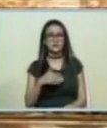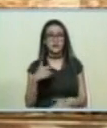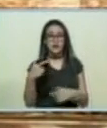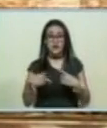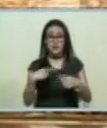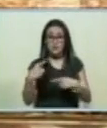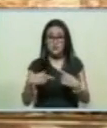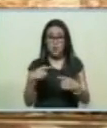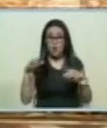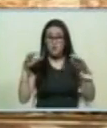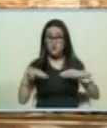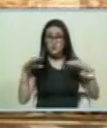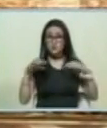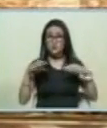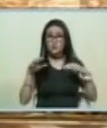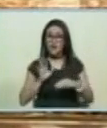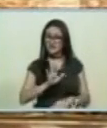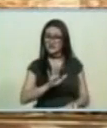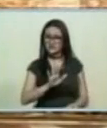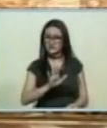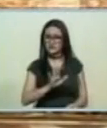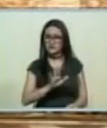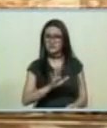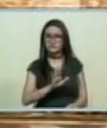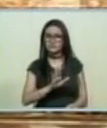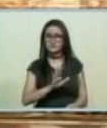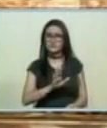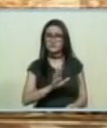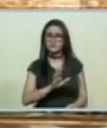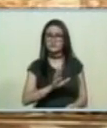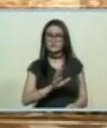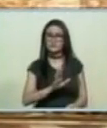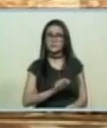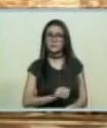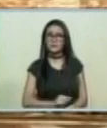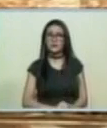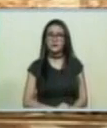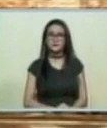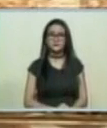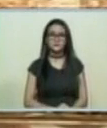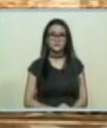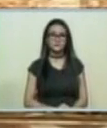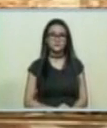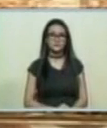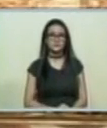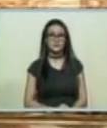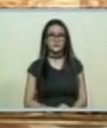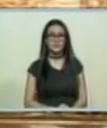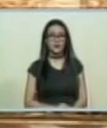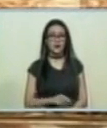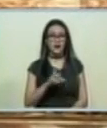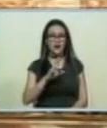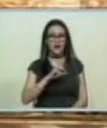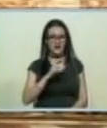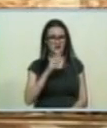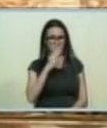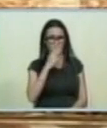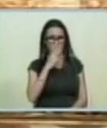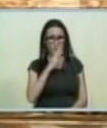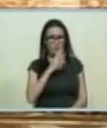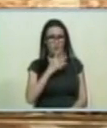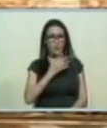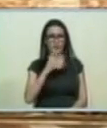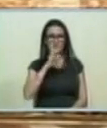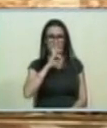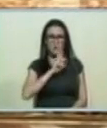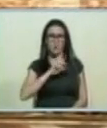de lluvia como el hemos tenido en ese pasado de la Cuarta República, donde